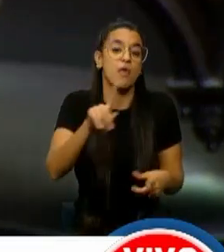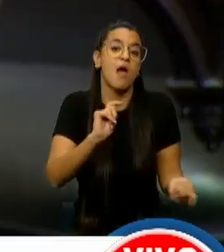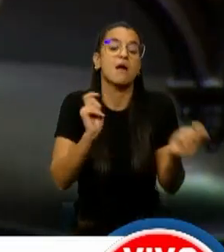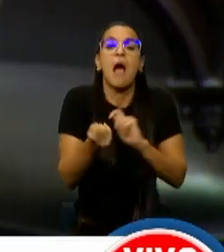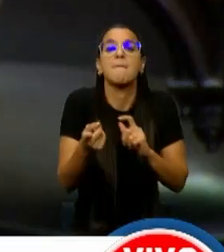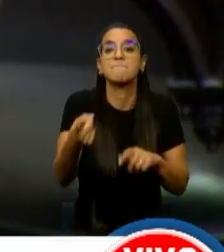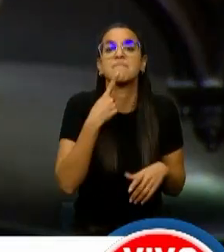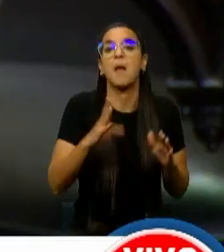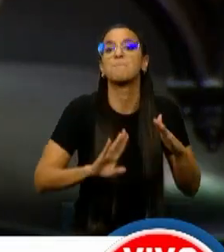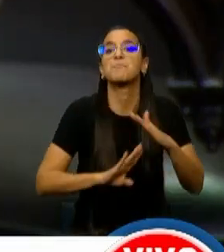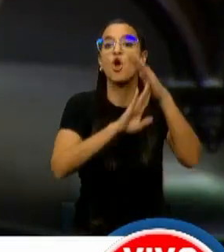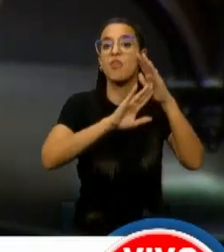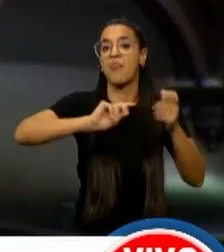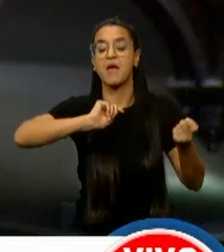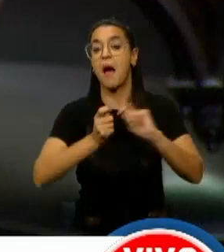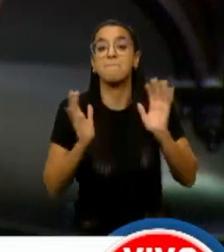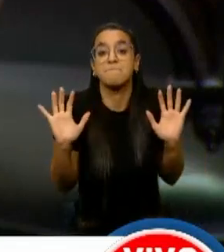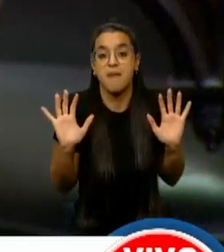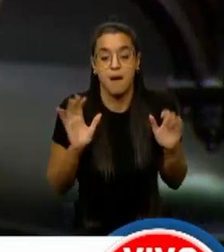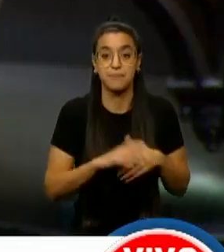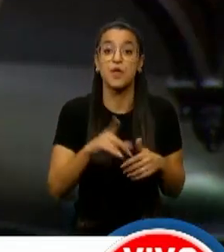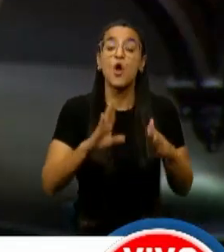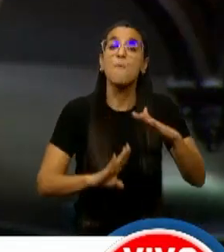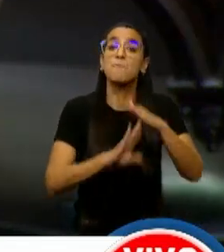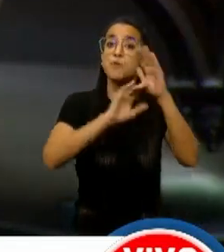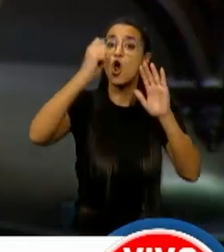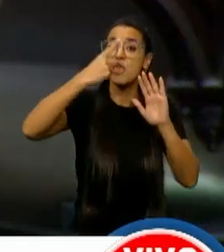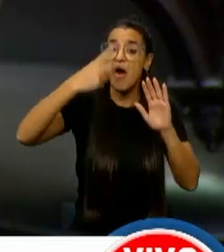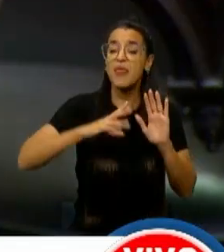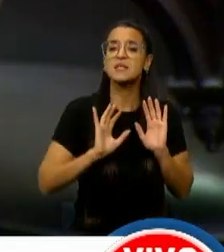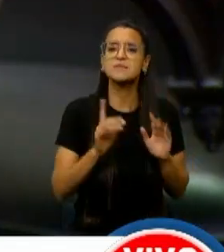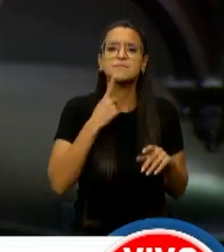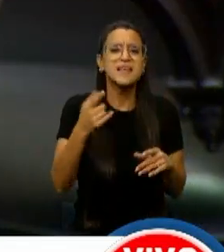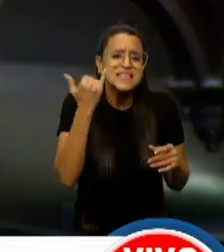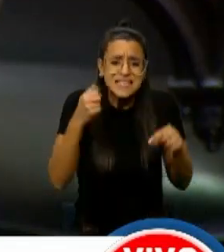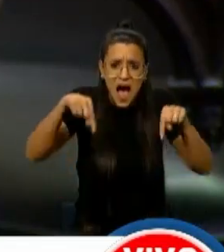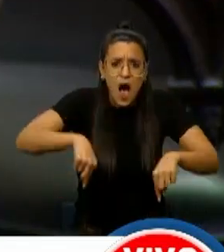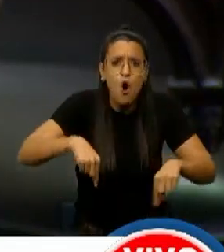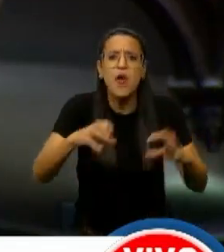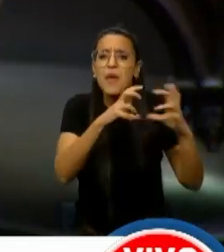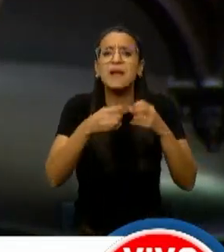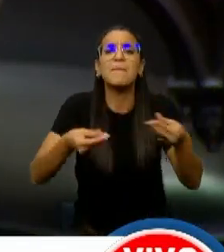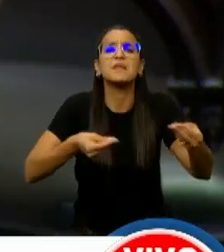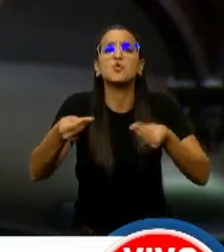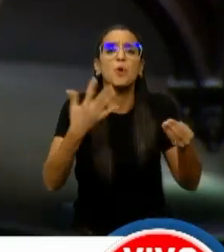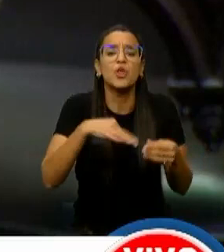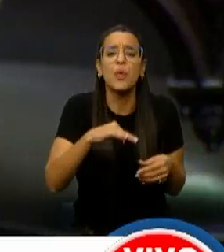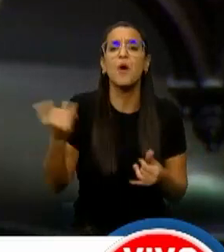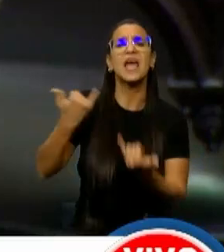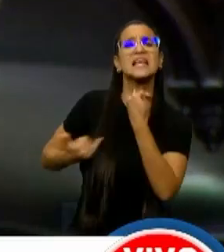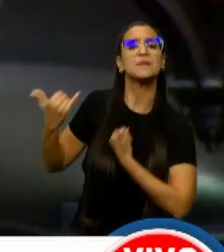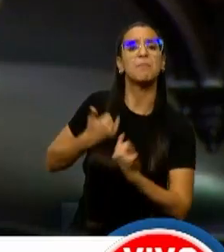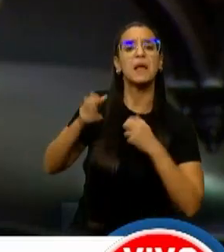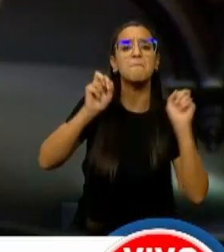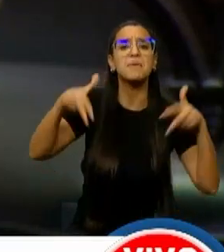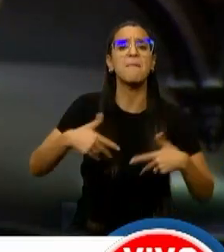el derecho a fijar esas prioridades. Y entre esas prioridades, si no empezamos ya a debatir el presupuesto, si no nos explican cuál es